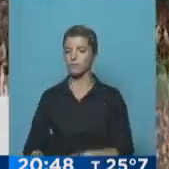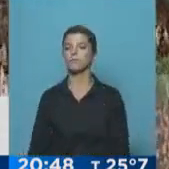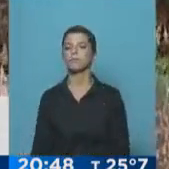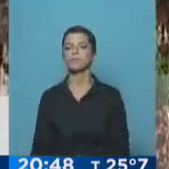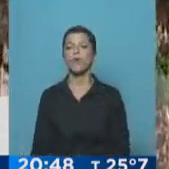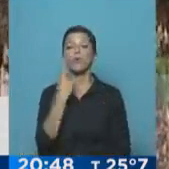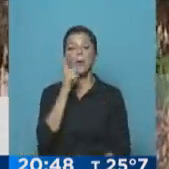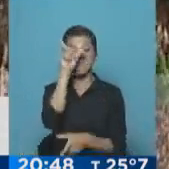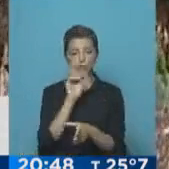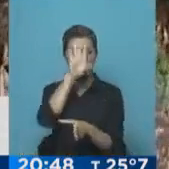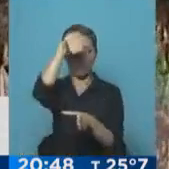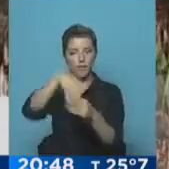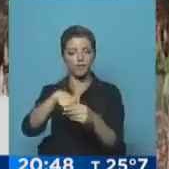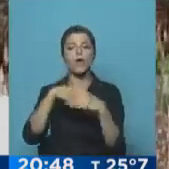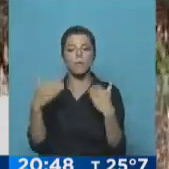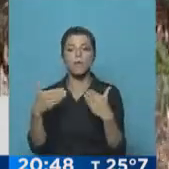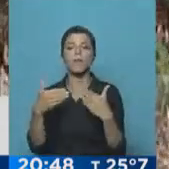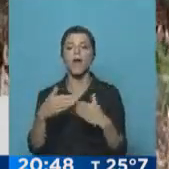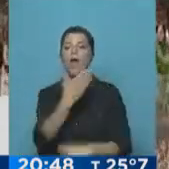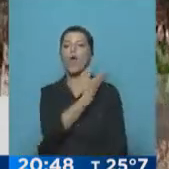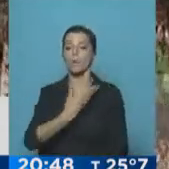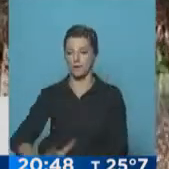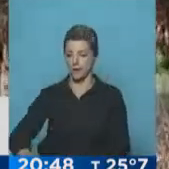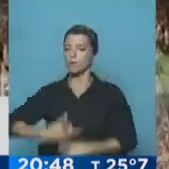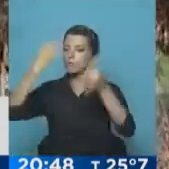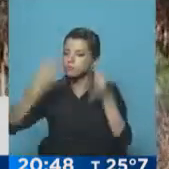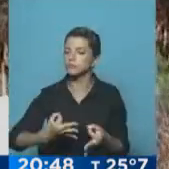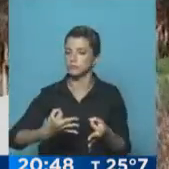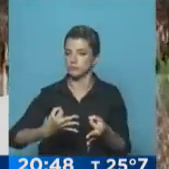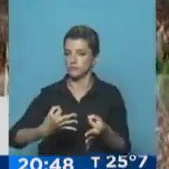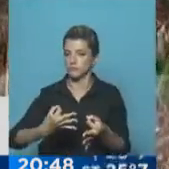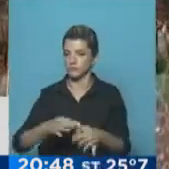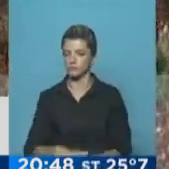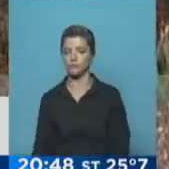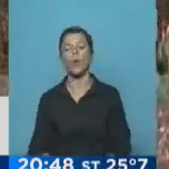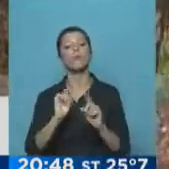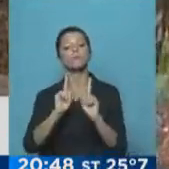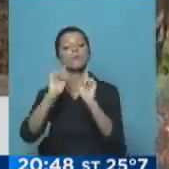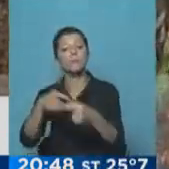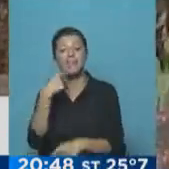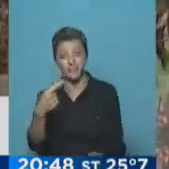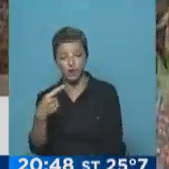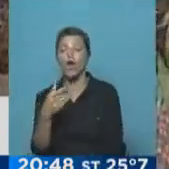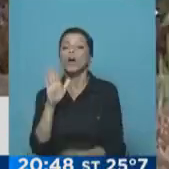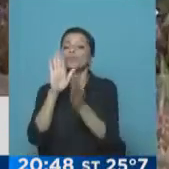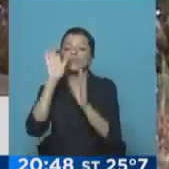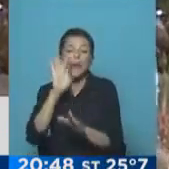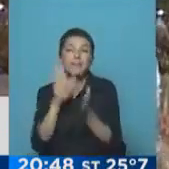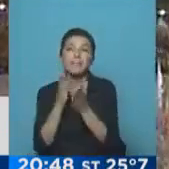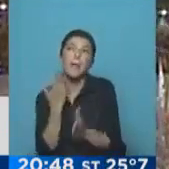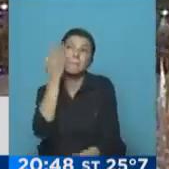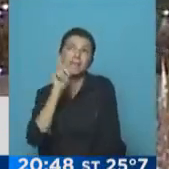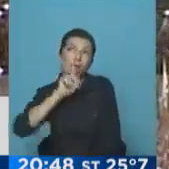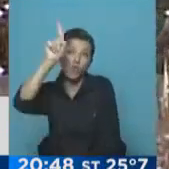una persona que pudiera construir gobernabilidad. En este sentido, también dijo que solamente le pide a Dios que quienes la